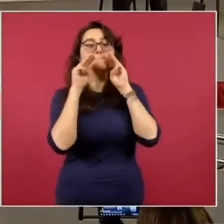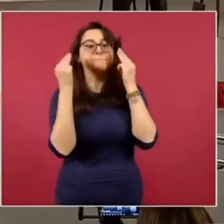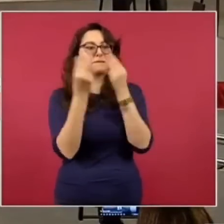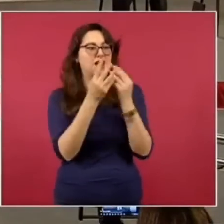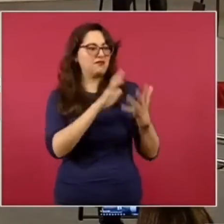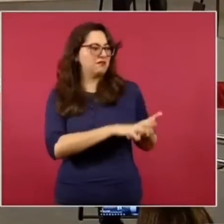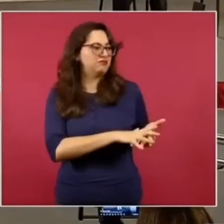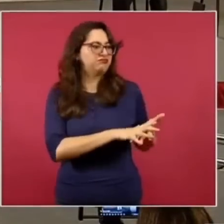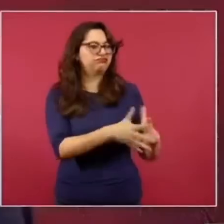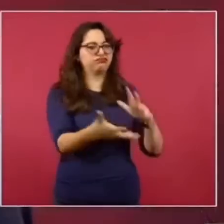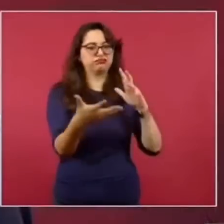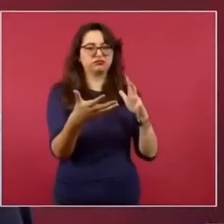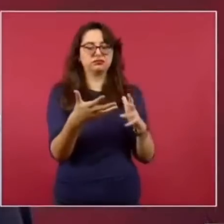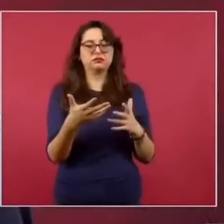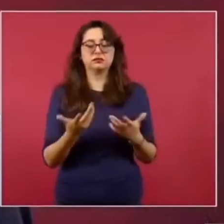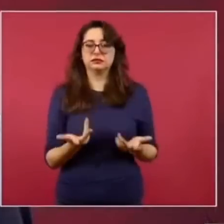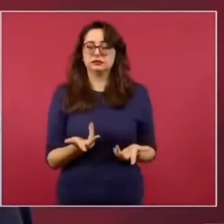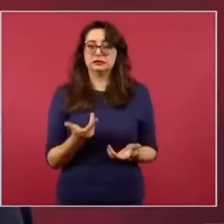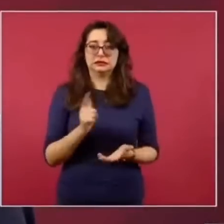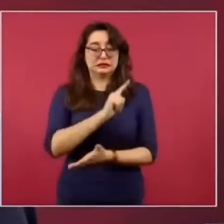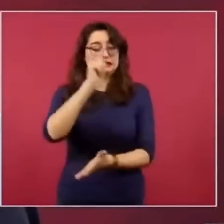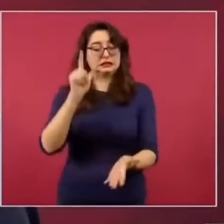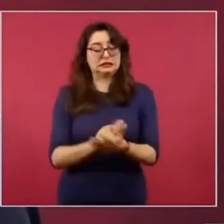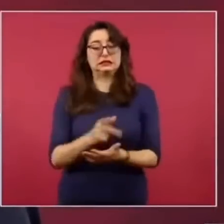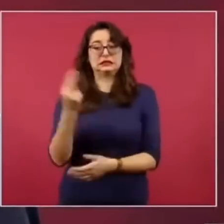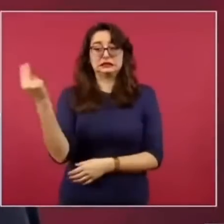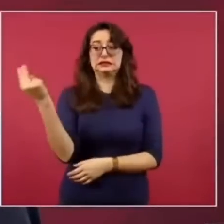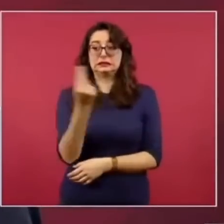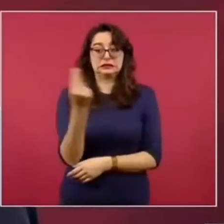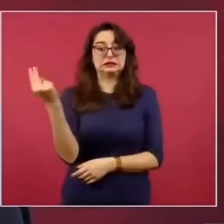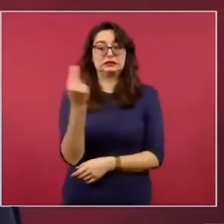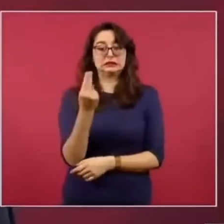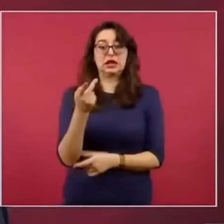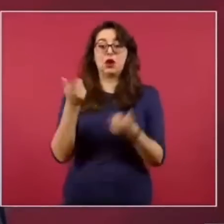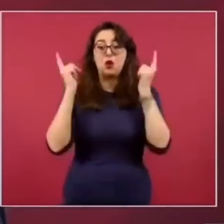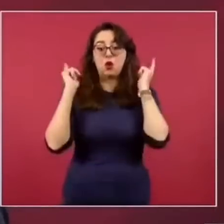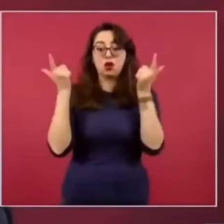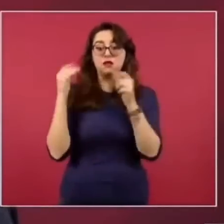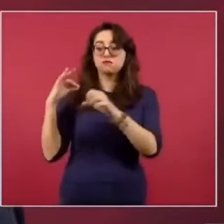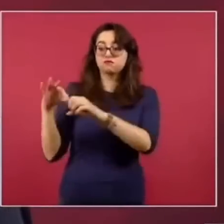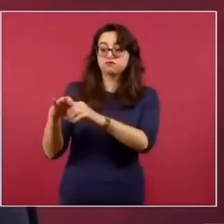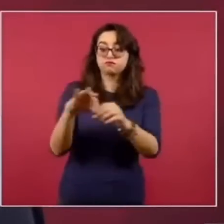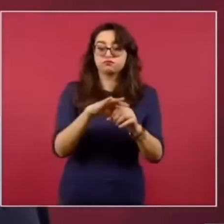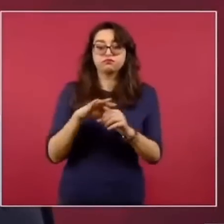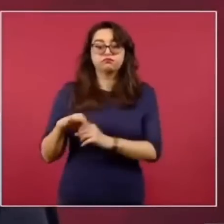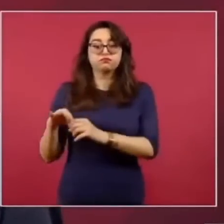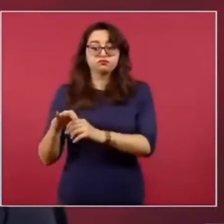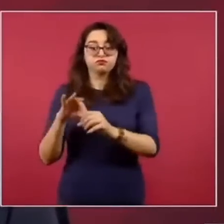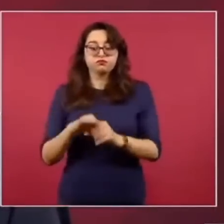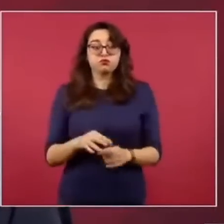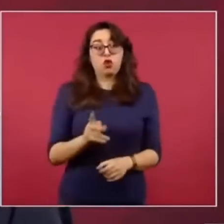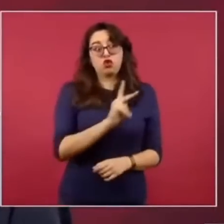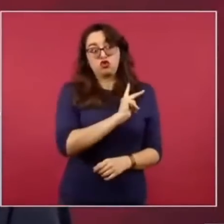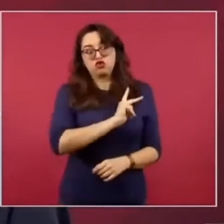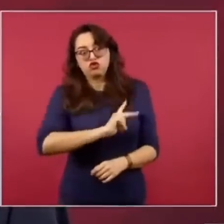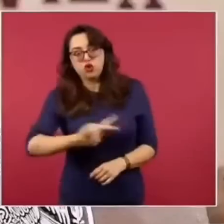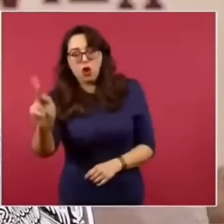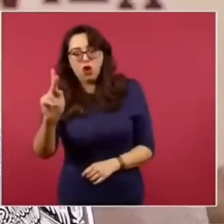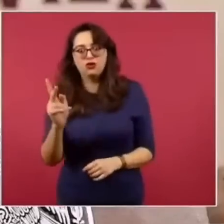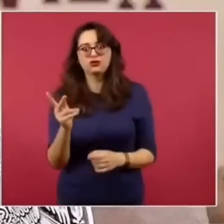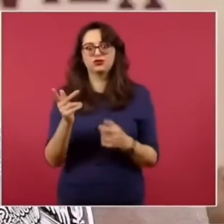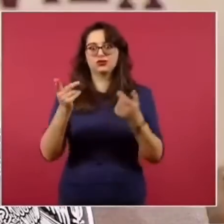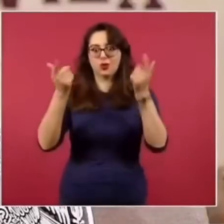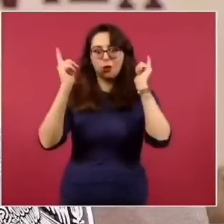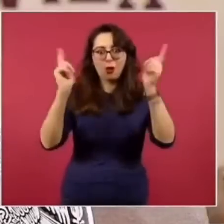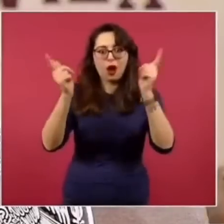productos, favorezcan a esta reforma con un voto amplio, ojalá mayoritario, quizá unánime, que sería lo que se esperaría